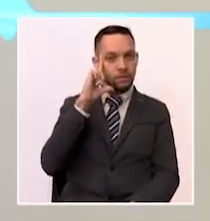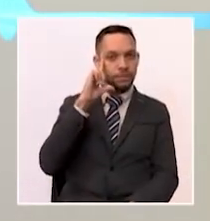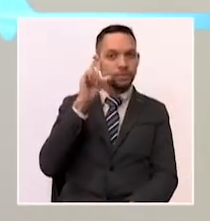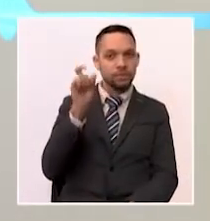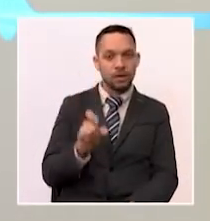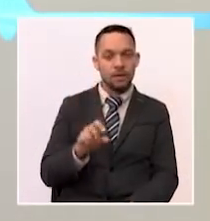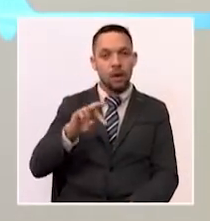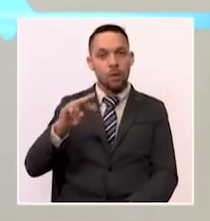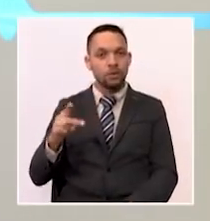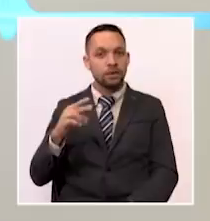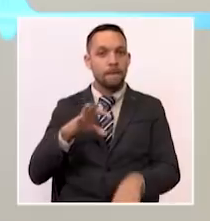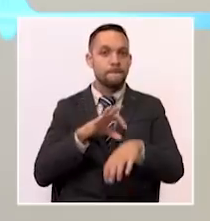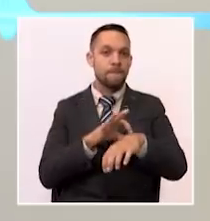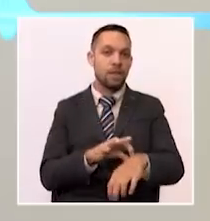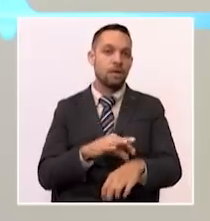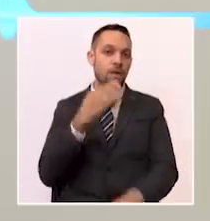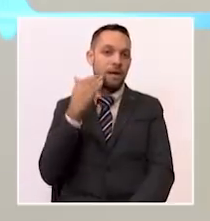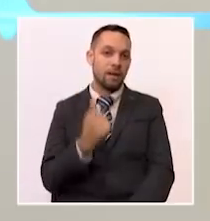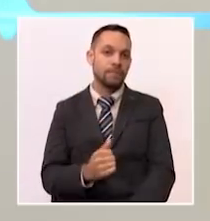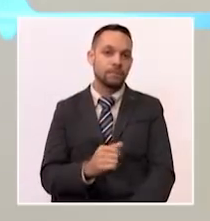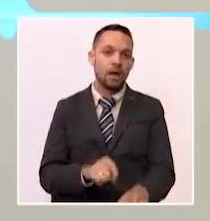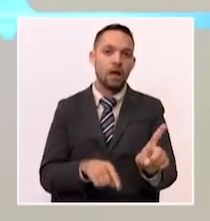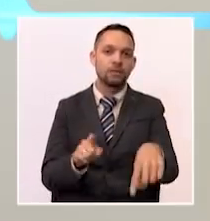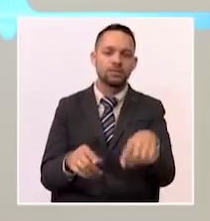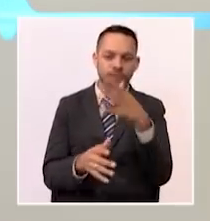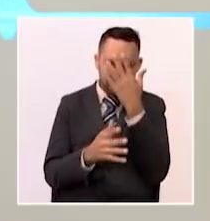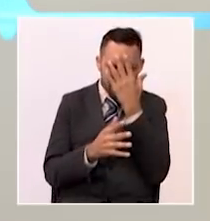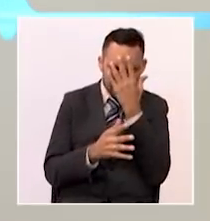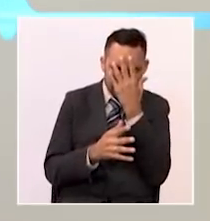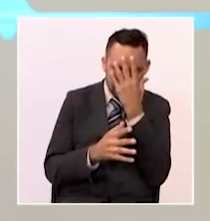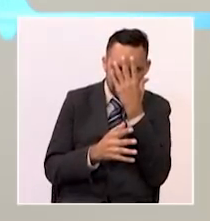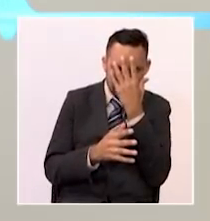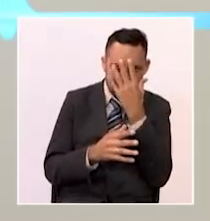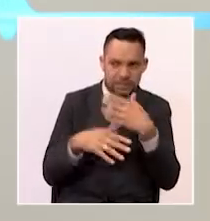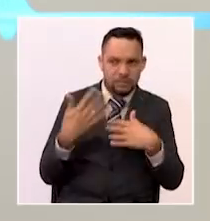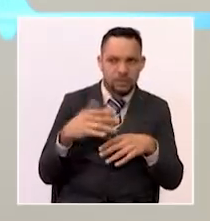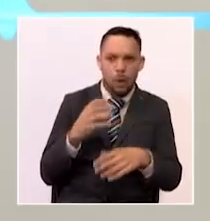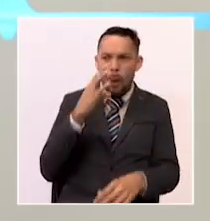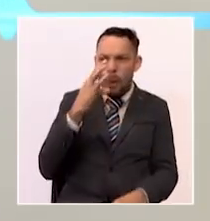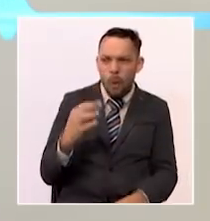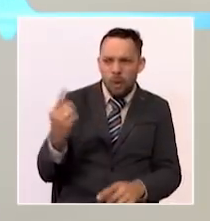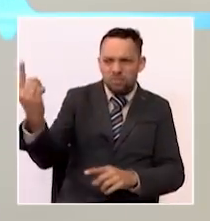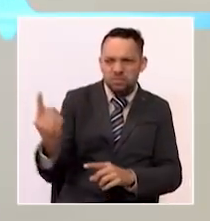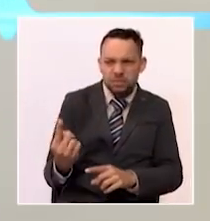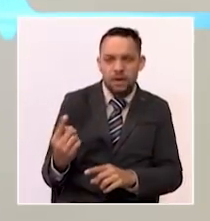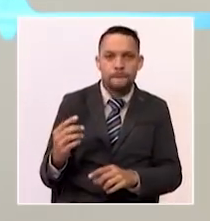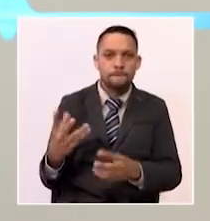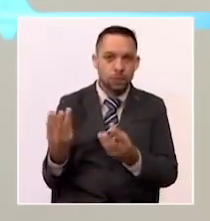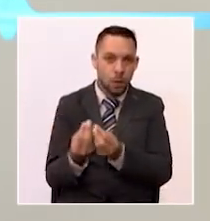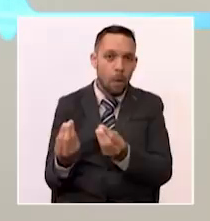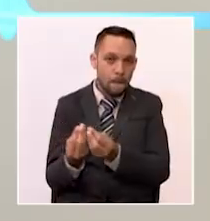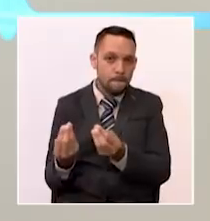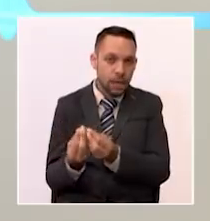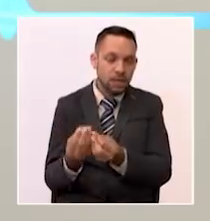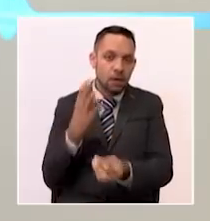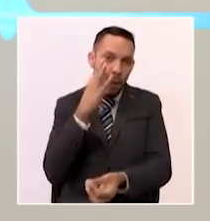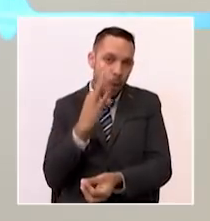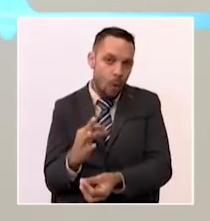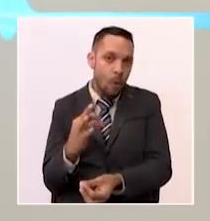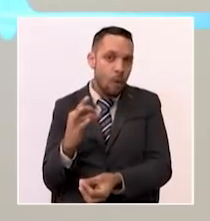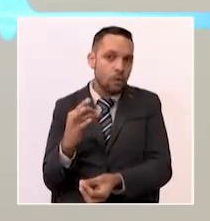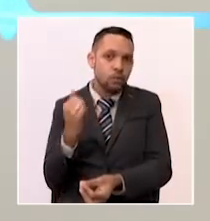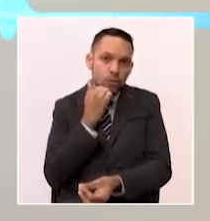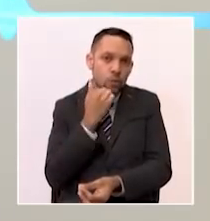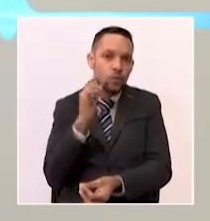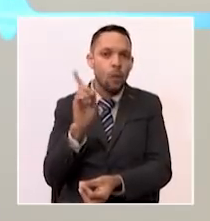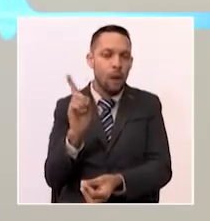mujer, porque yo sé que a muchas mujeres les da pena, pero entonces busque un médico mujer. Que uno, no digo que mis compañeros no entiendan, sino que es mucho de pronto, mucho más